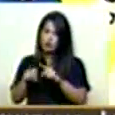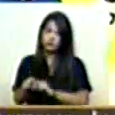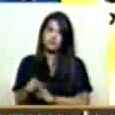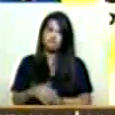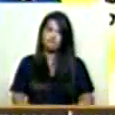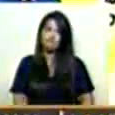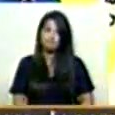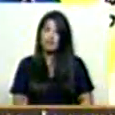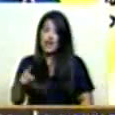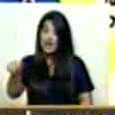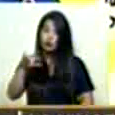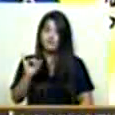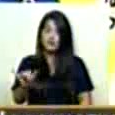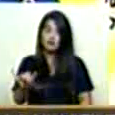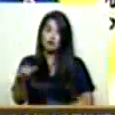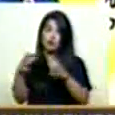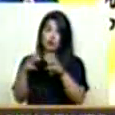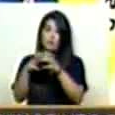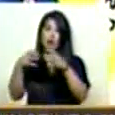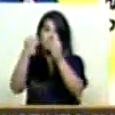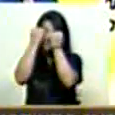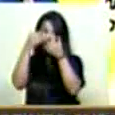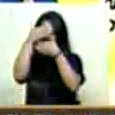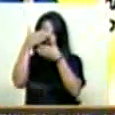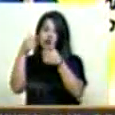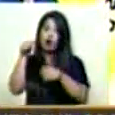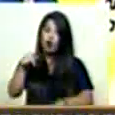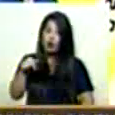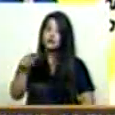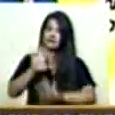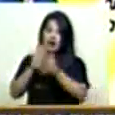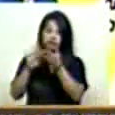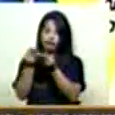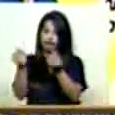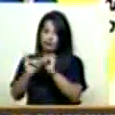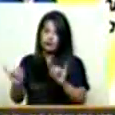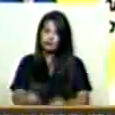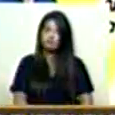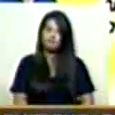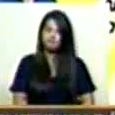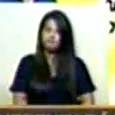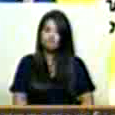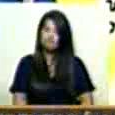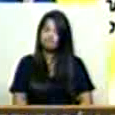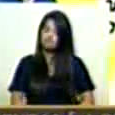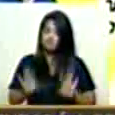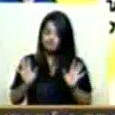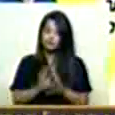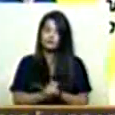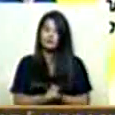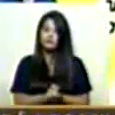que cometieron esta banda terrorista hoy desmantelada por supuesto